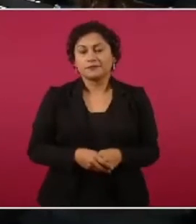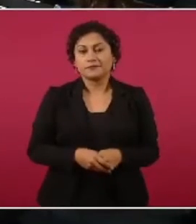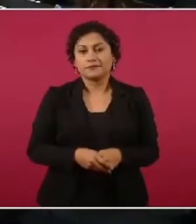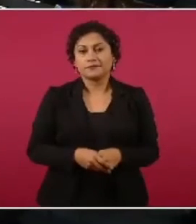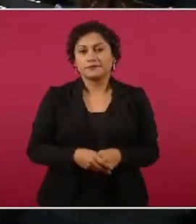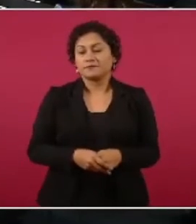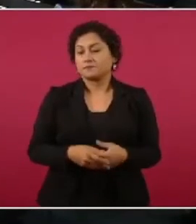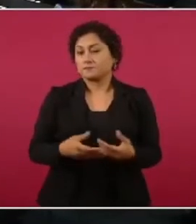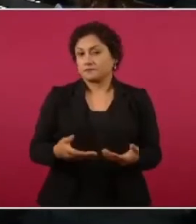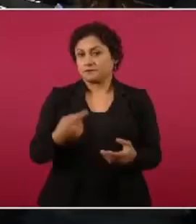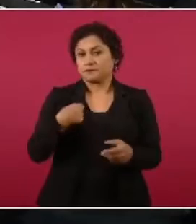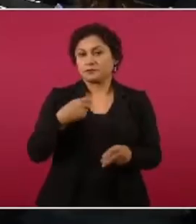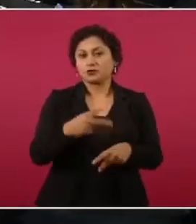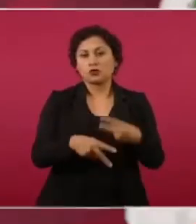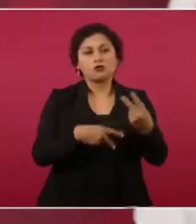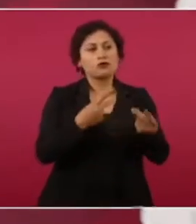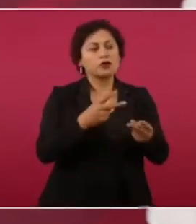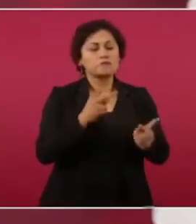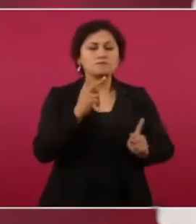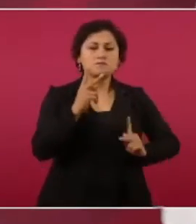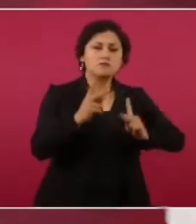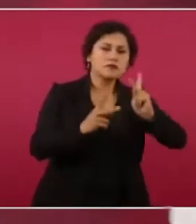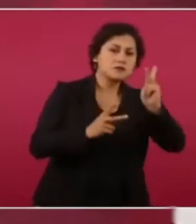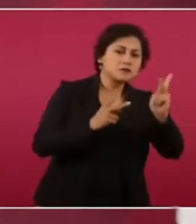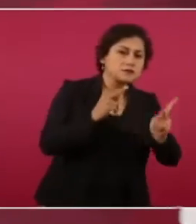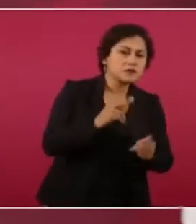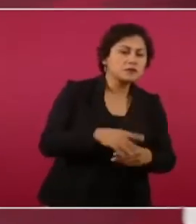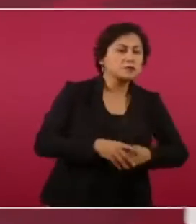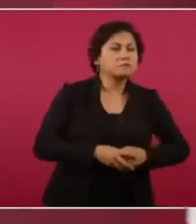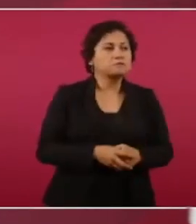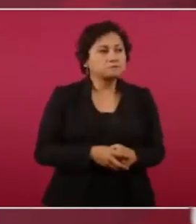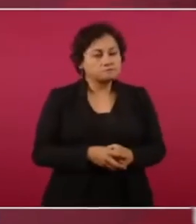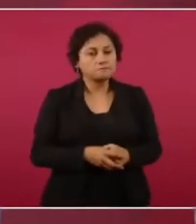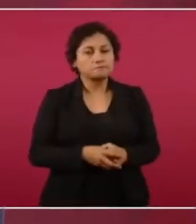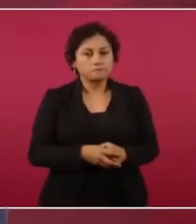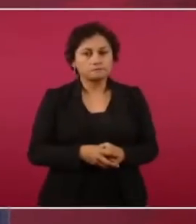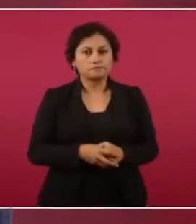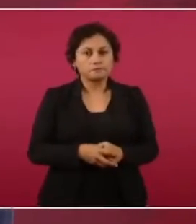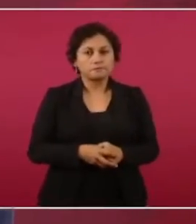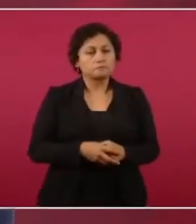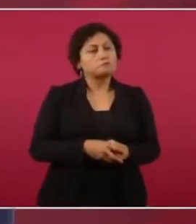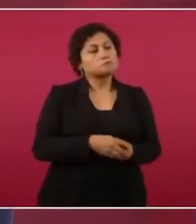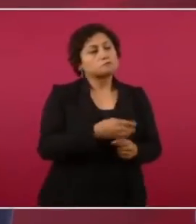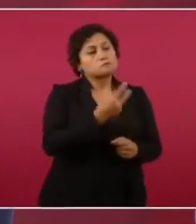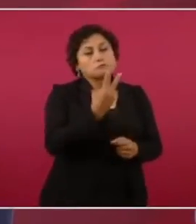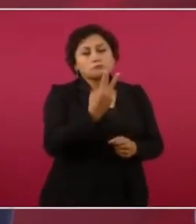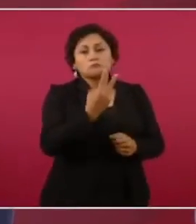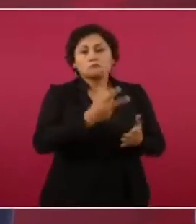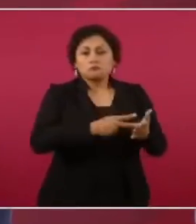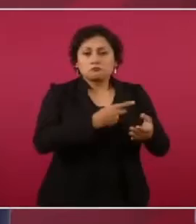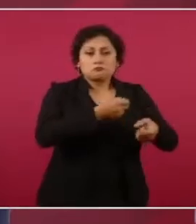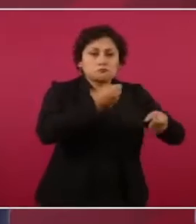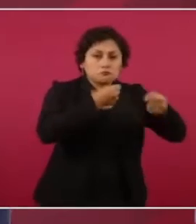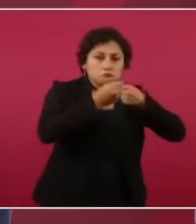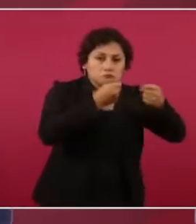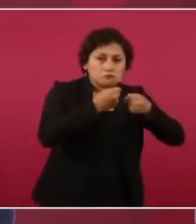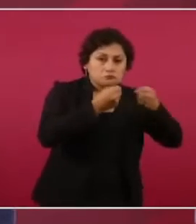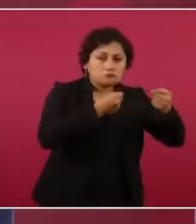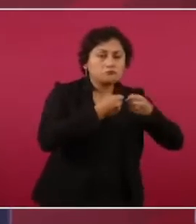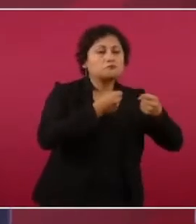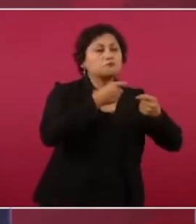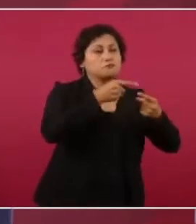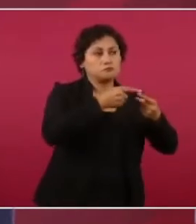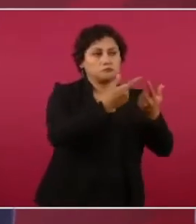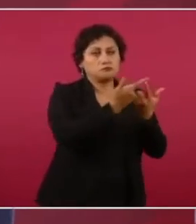Y estaba yo allá de visita. Me hicieron 2 entrevistas, una colectiva, otra para la